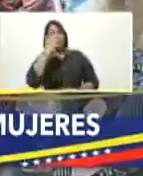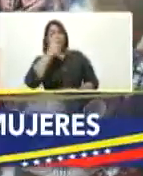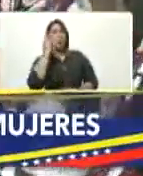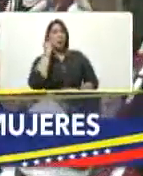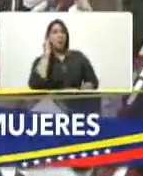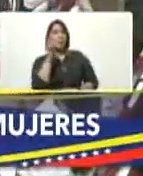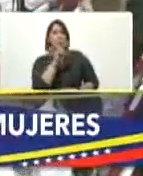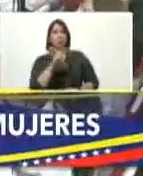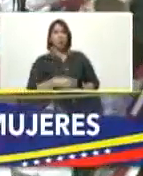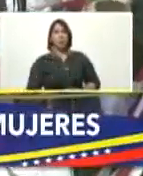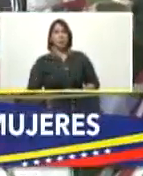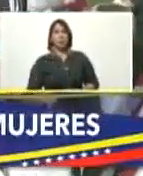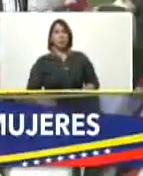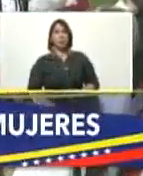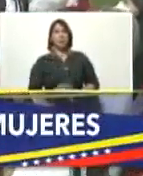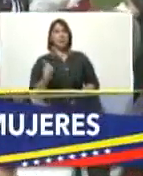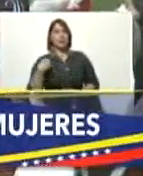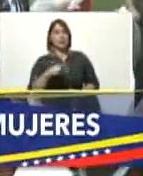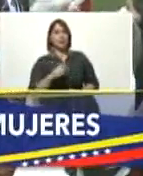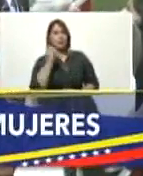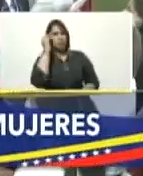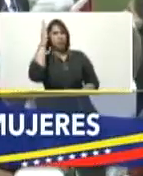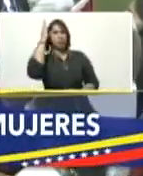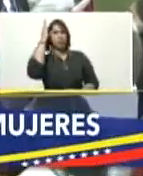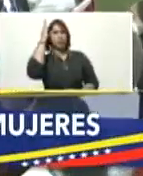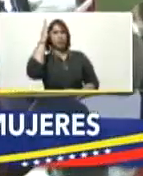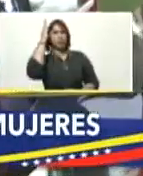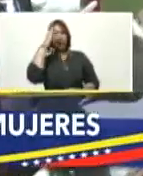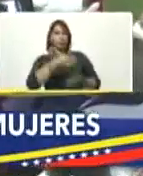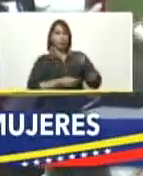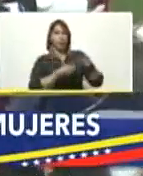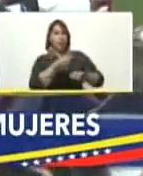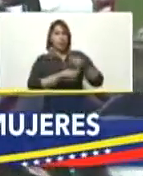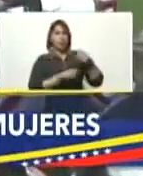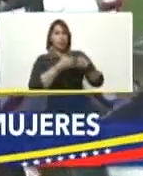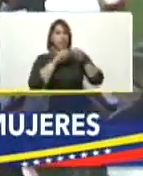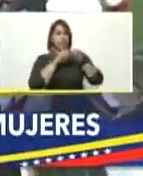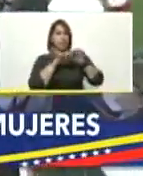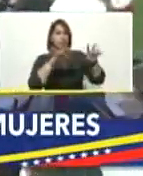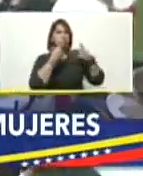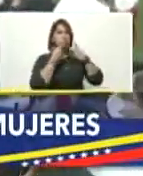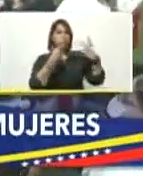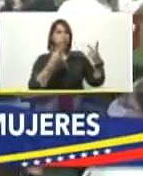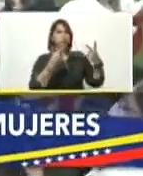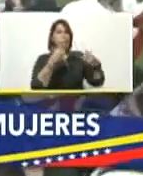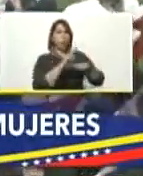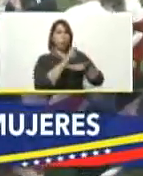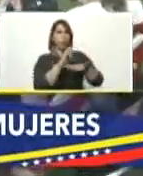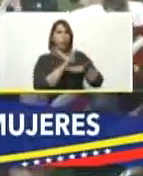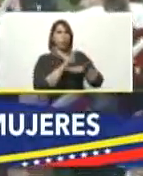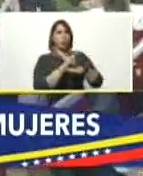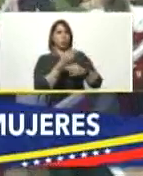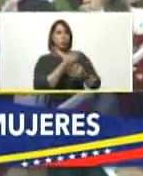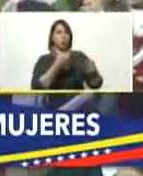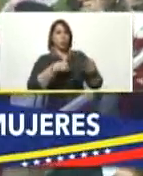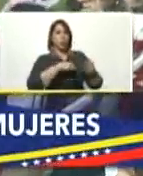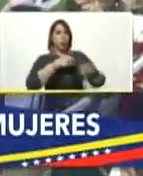segura que las mujeres venezolanas tenemos la capacidad de hacer la difusión y el uso correcto de nuestro